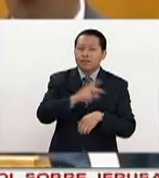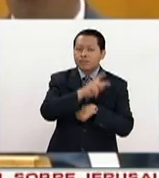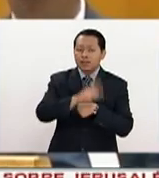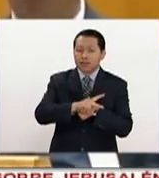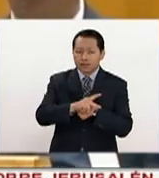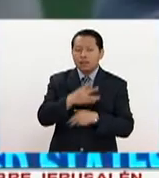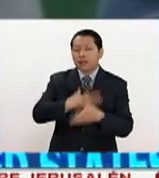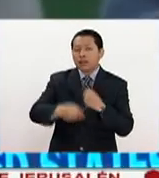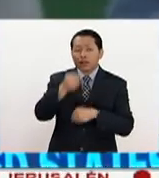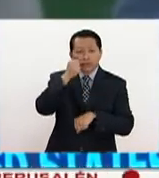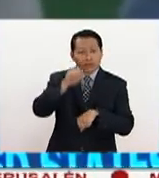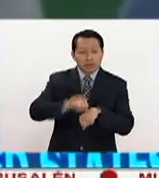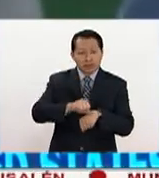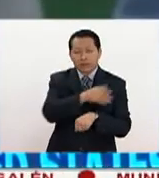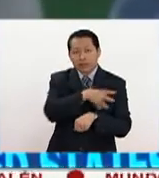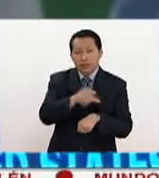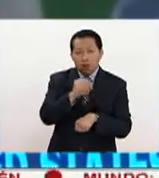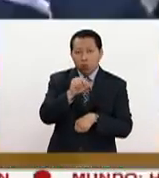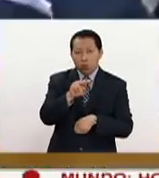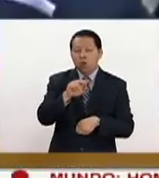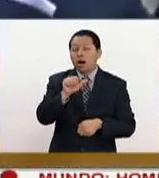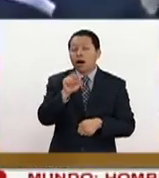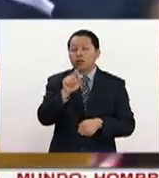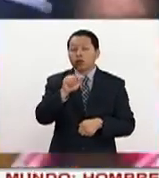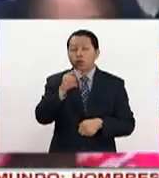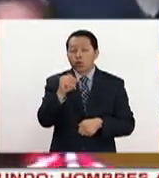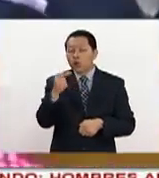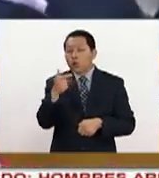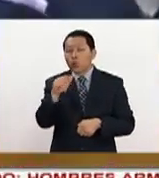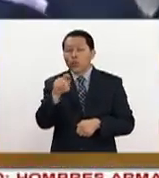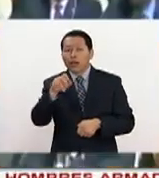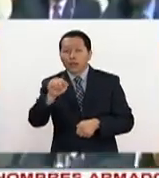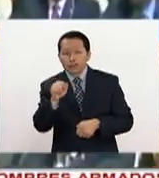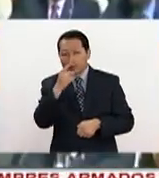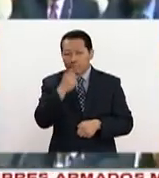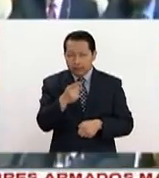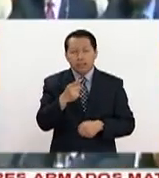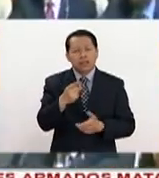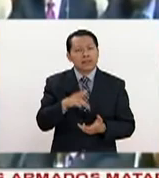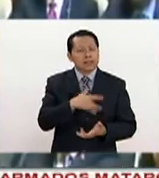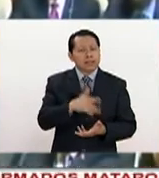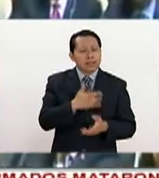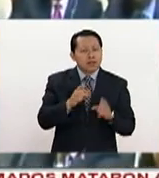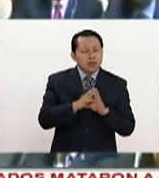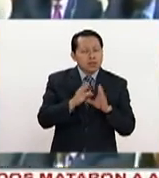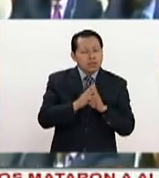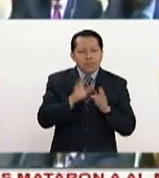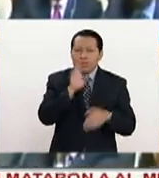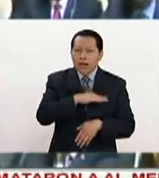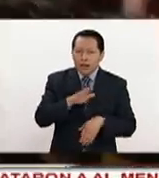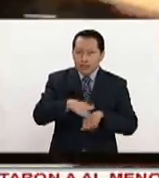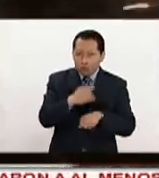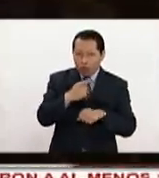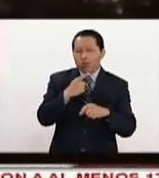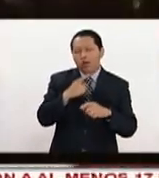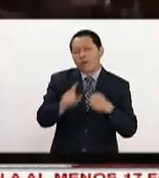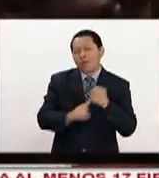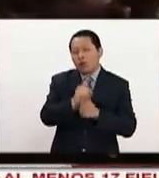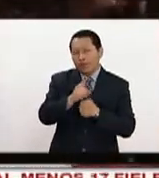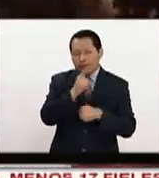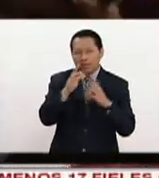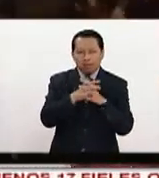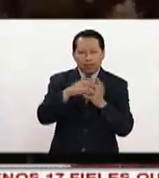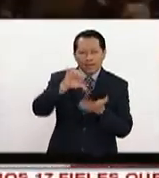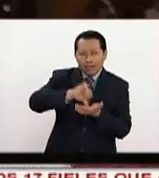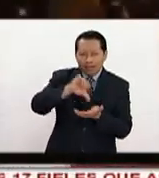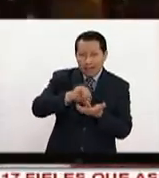Por su parte, el secretario general de la ONU, Antonio Guterres, expresó su pesar por el incremento en las confrontaciones en Irán y pidió mediante su